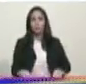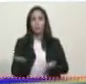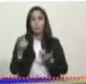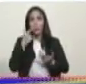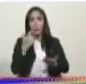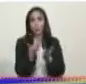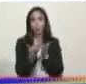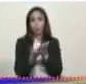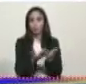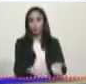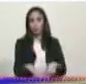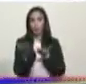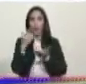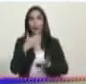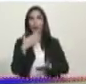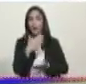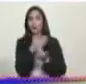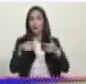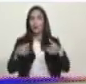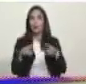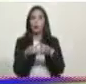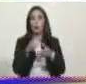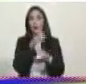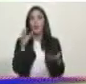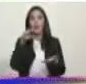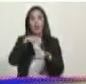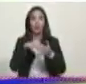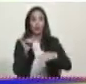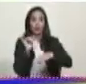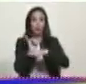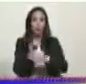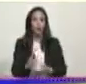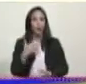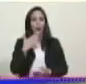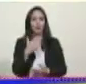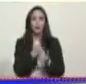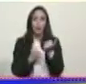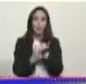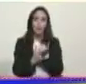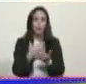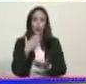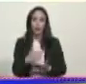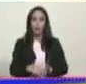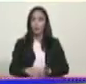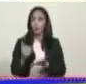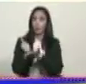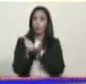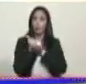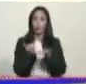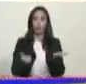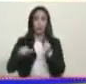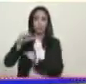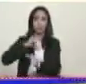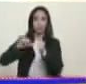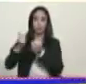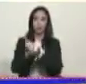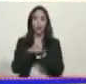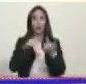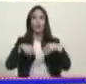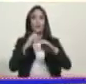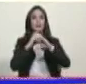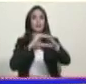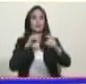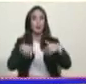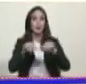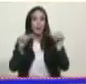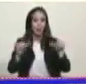hechos. Gracias en nombre del pueblo de Sucre y de toda Venezuela, porque nos beneficiaremos todo este sistema de transporte